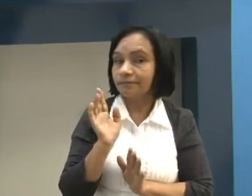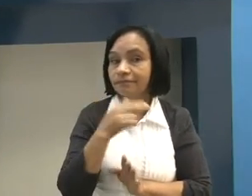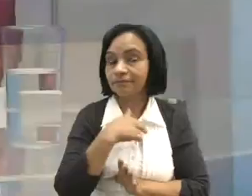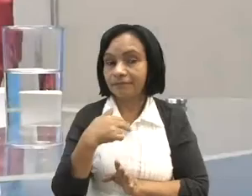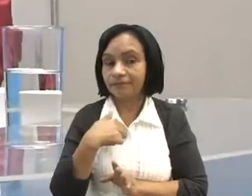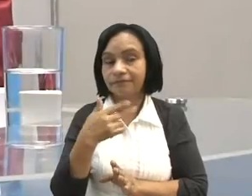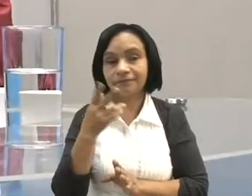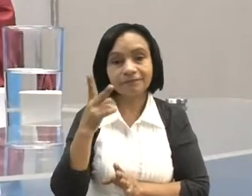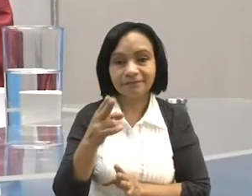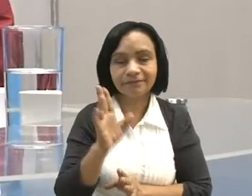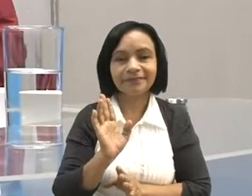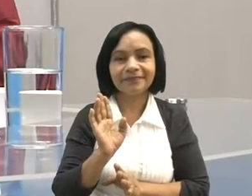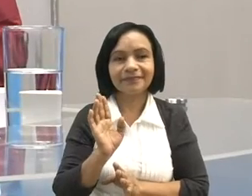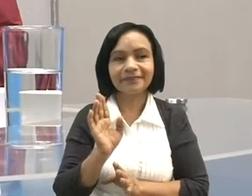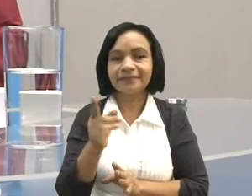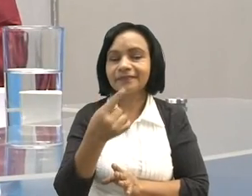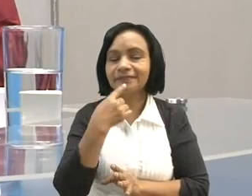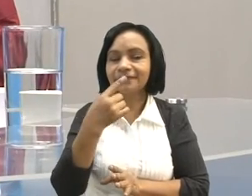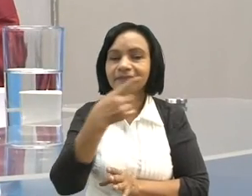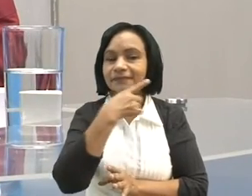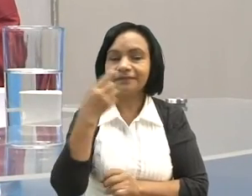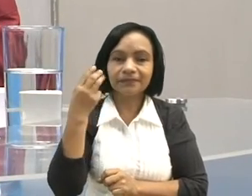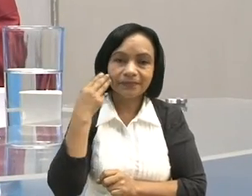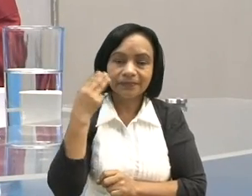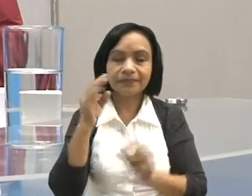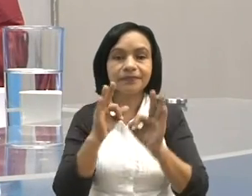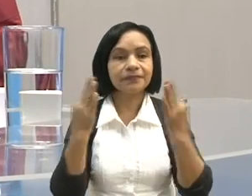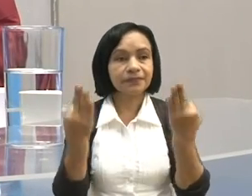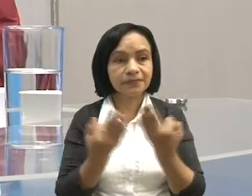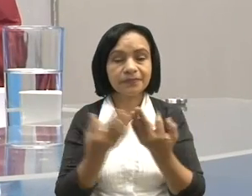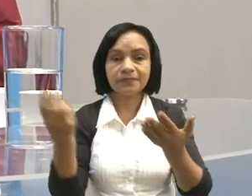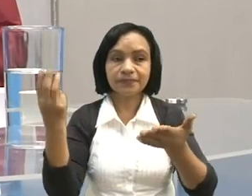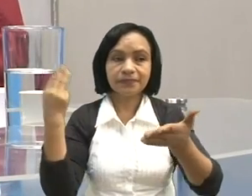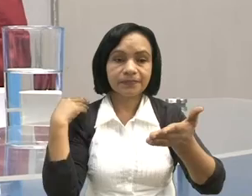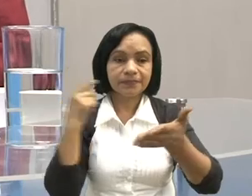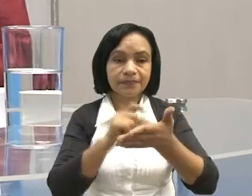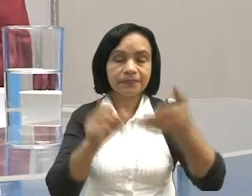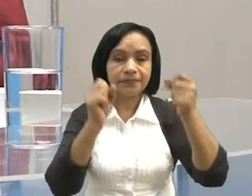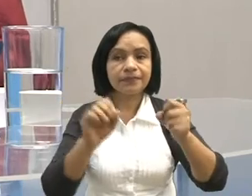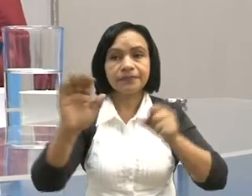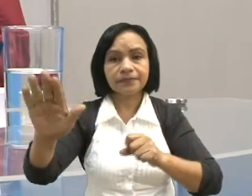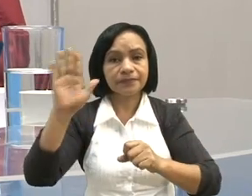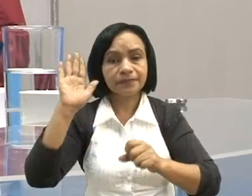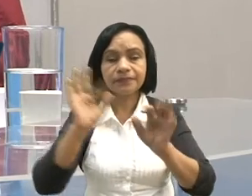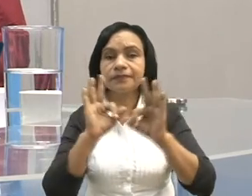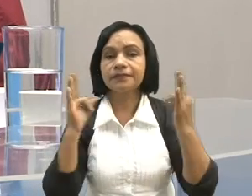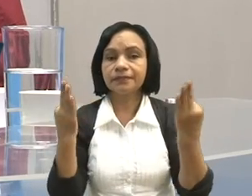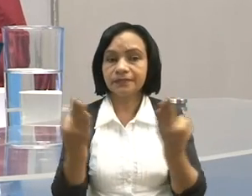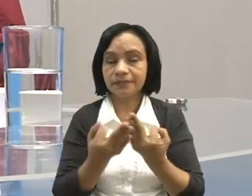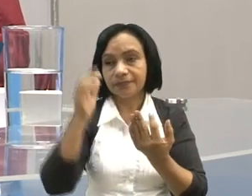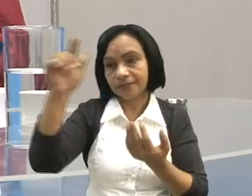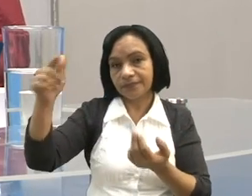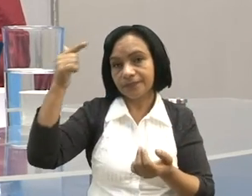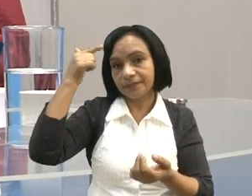Mire, lo corta, ¿verdad? No, es decirle a los padres y madres de familia que los maestros y las maestras tenemos el compromiso con la familia. Que nuestro